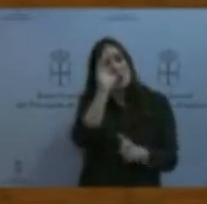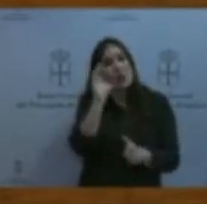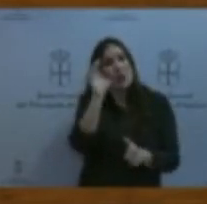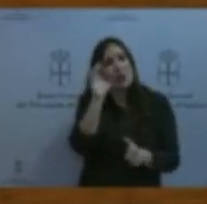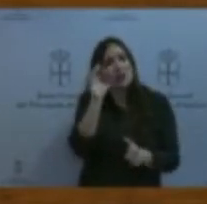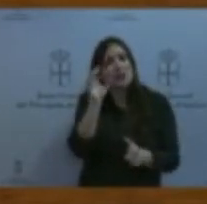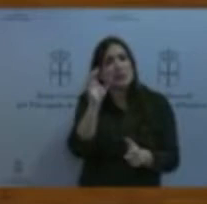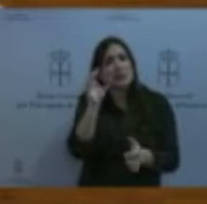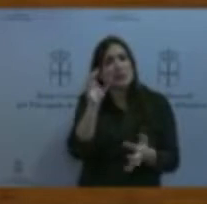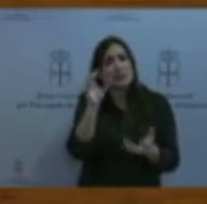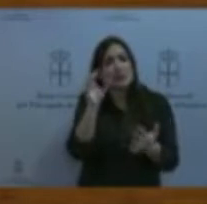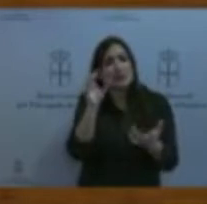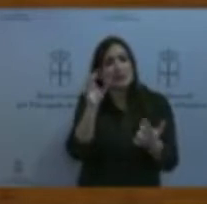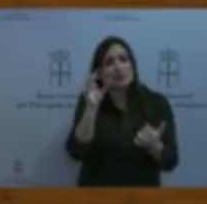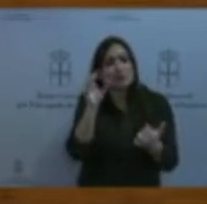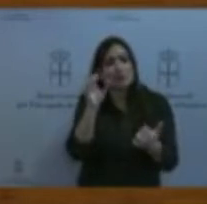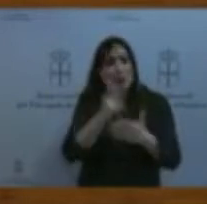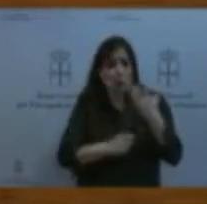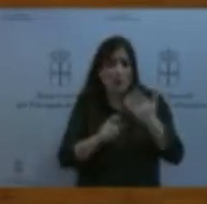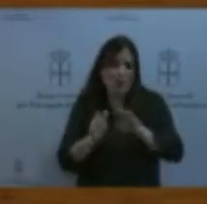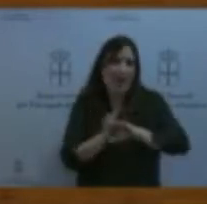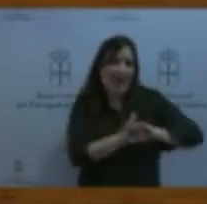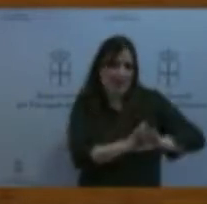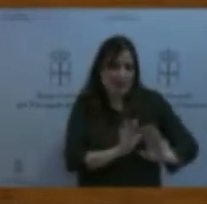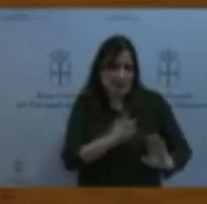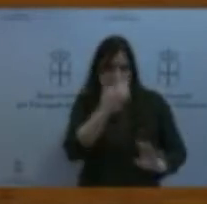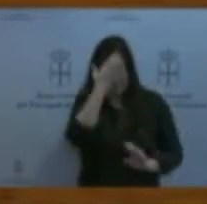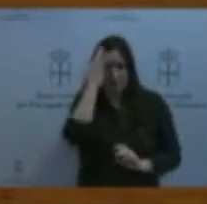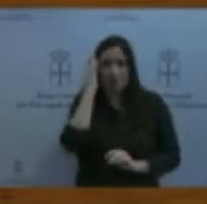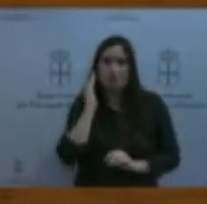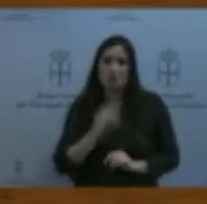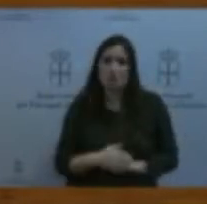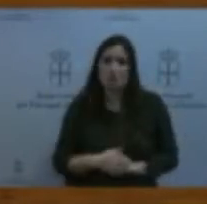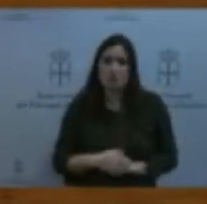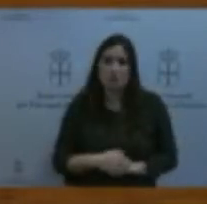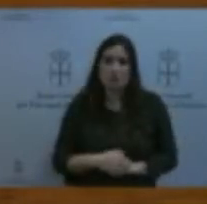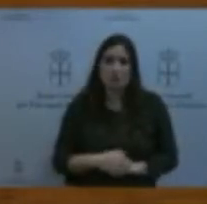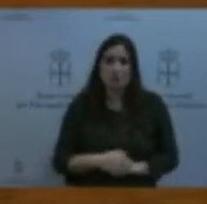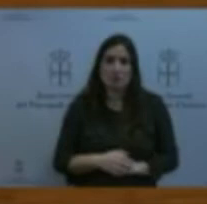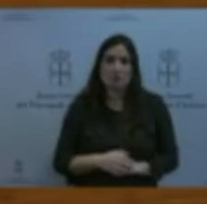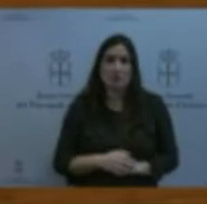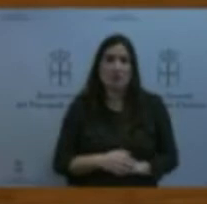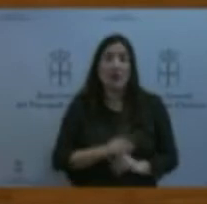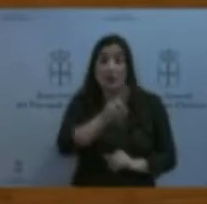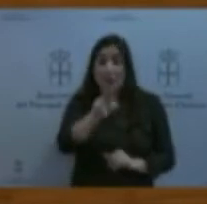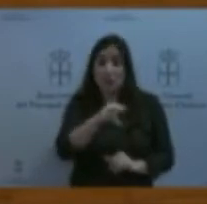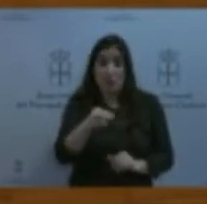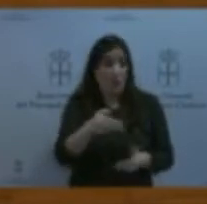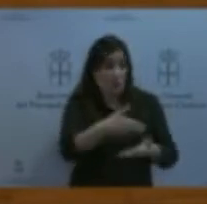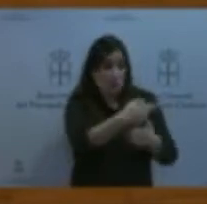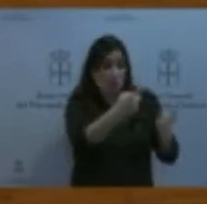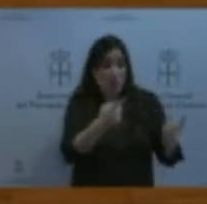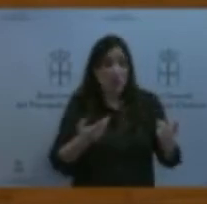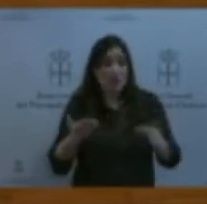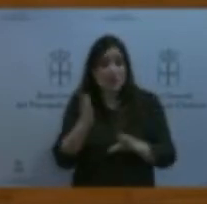duras. Mire, hay cuestiones en la resolución que ustedes publicaban que algunos grupos de